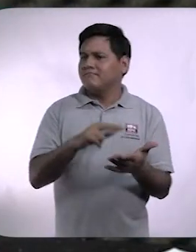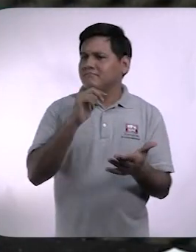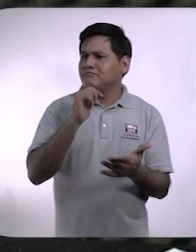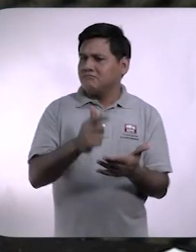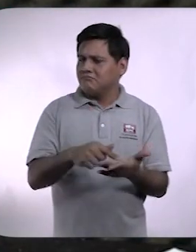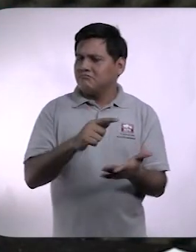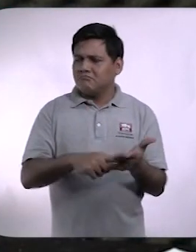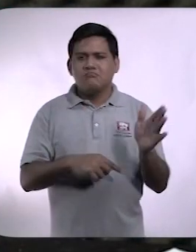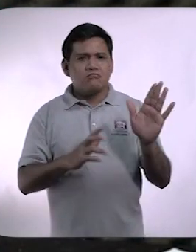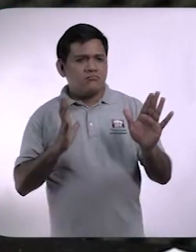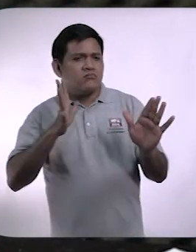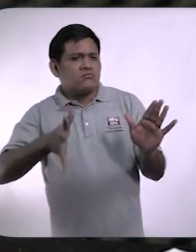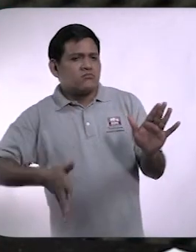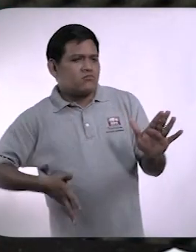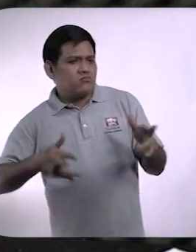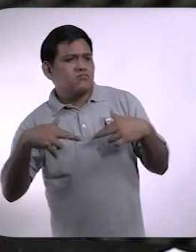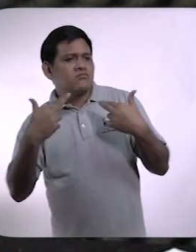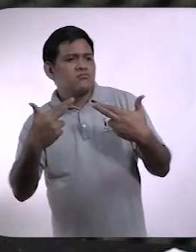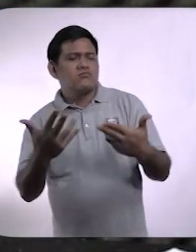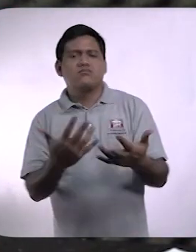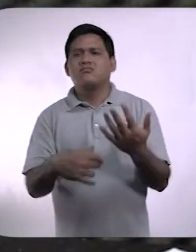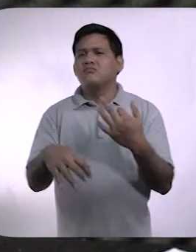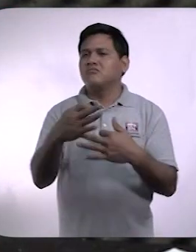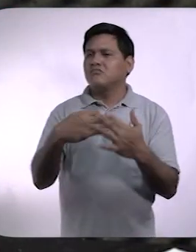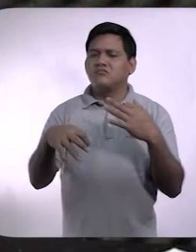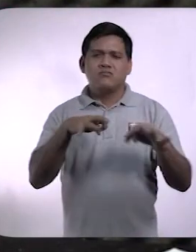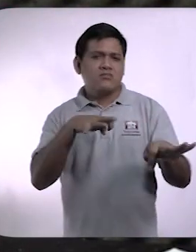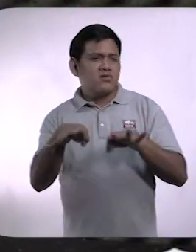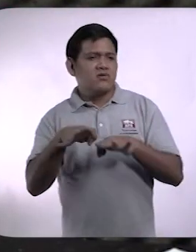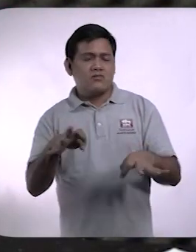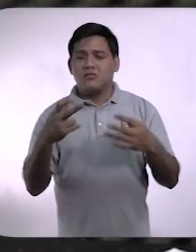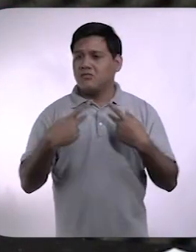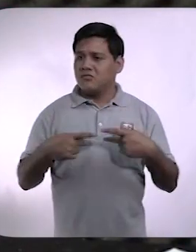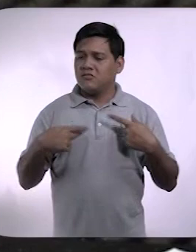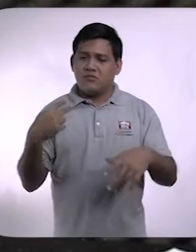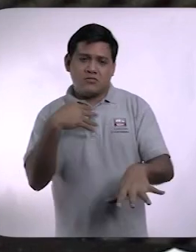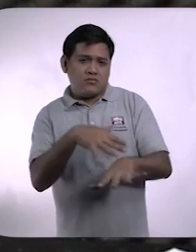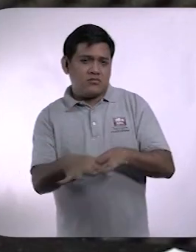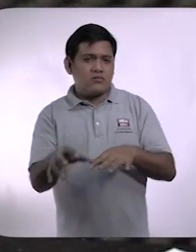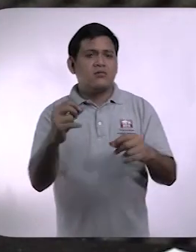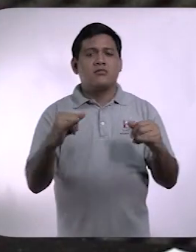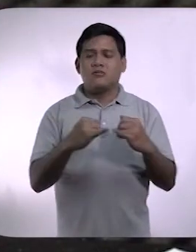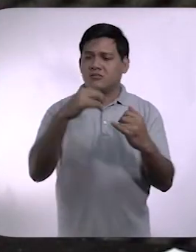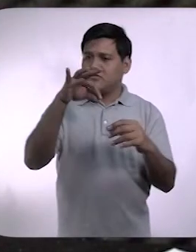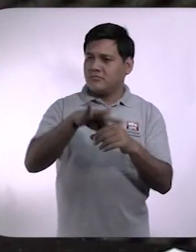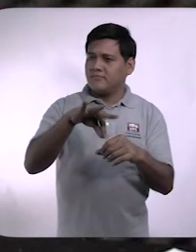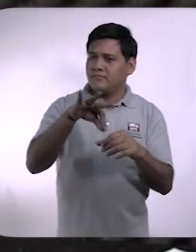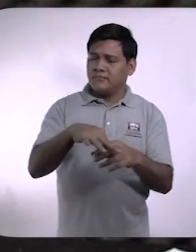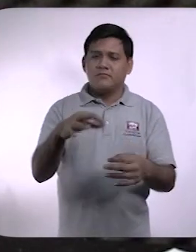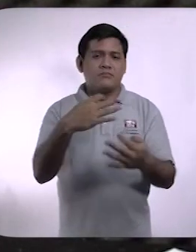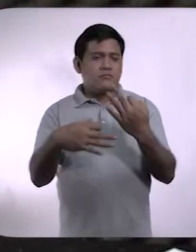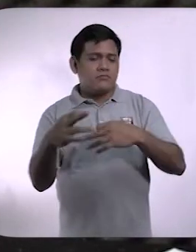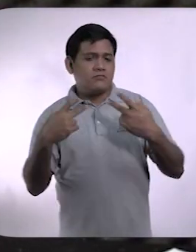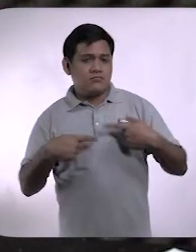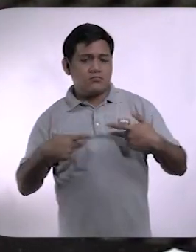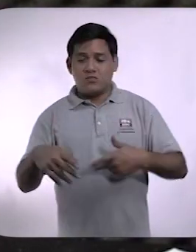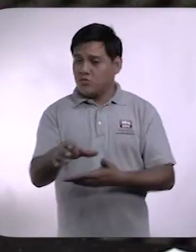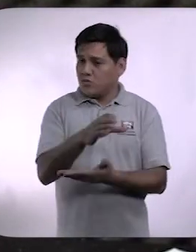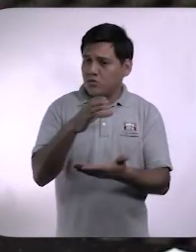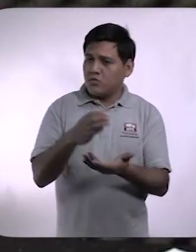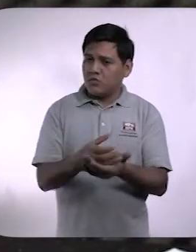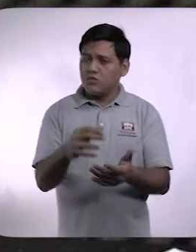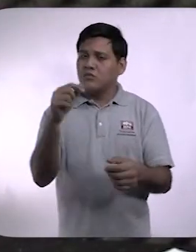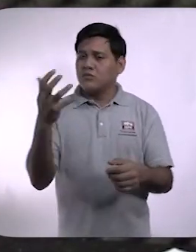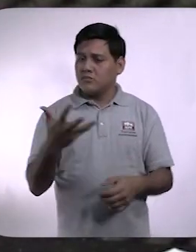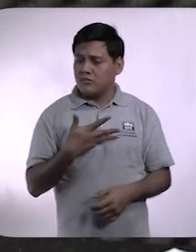puede hacer un reconocimiento a todo el trabajo que ha hecho el personal de este instituto y obviamente toda la ciudadanía, porque